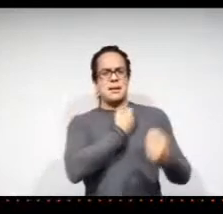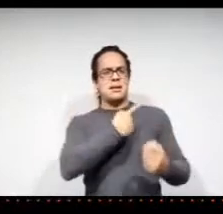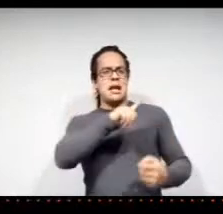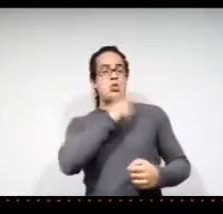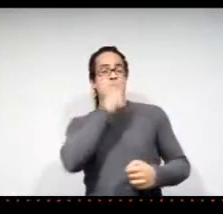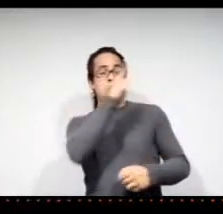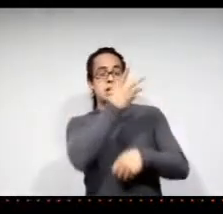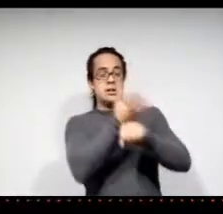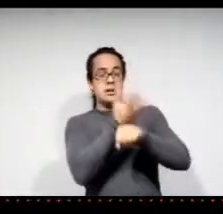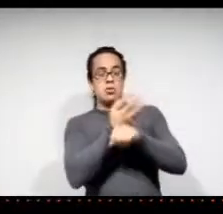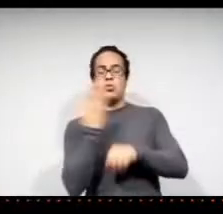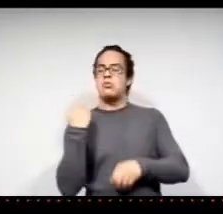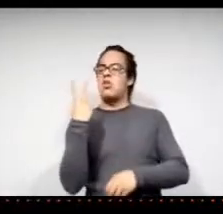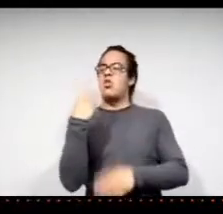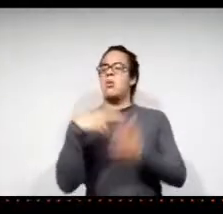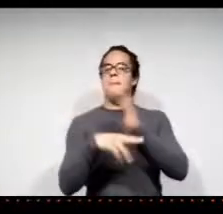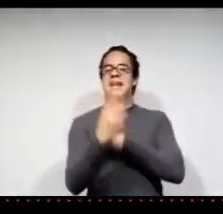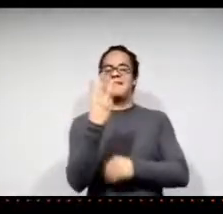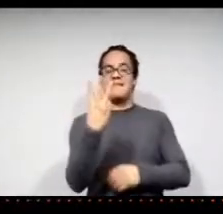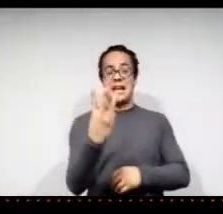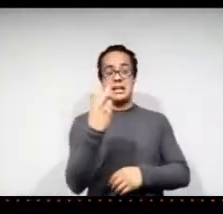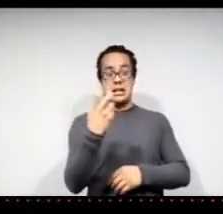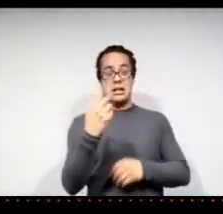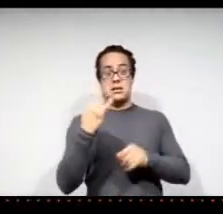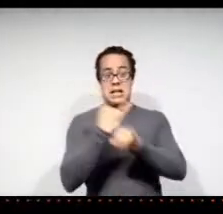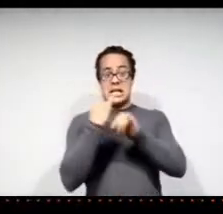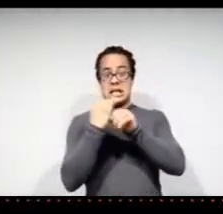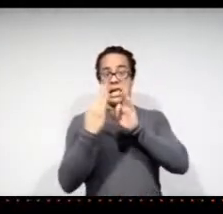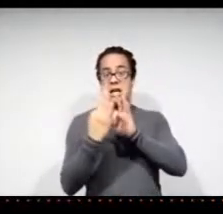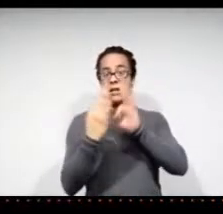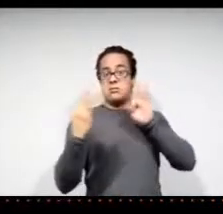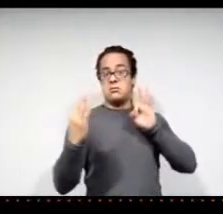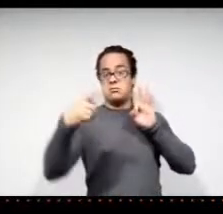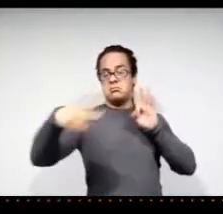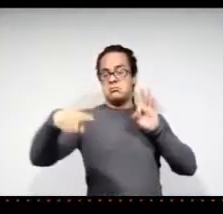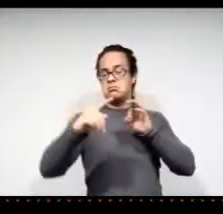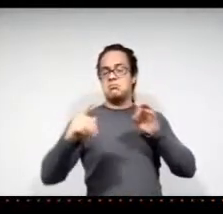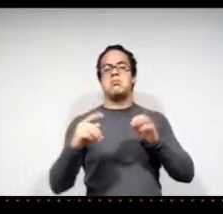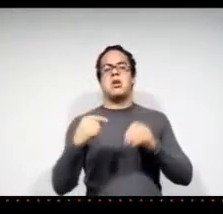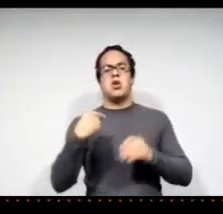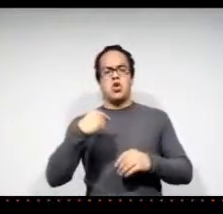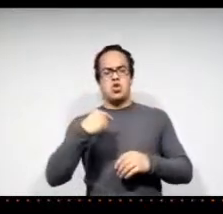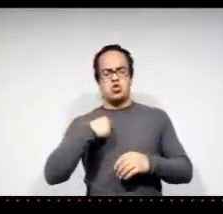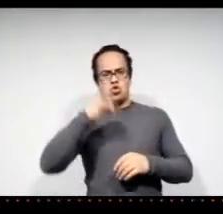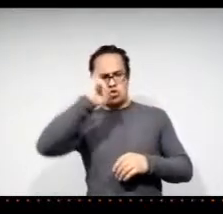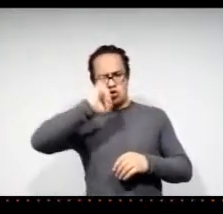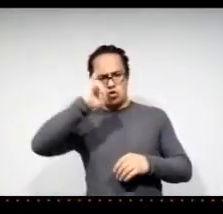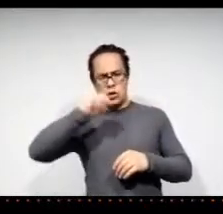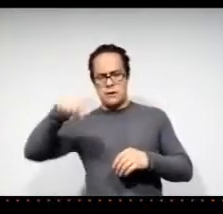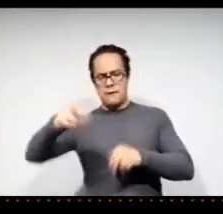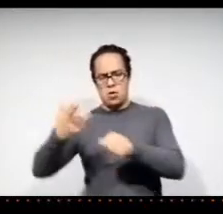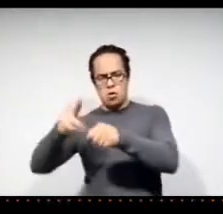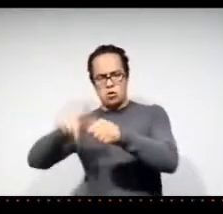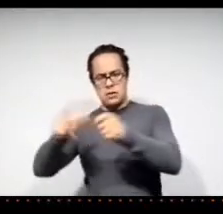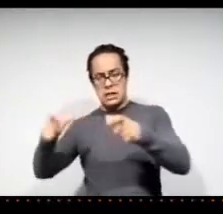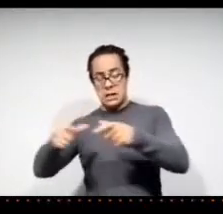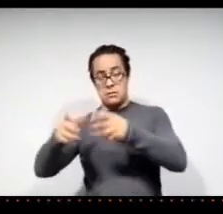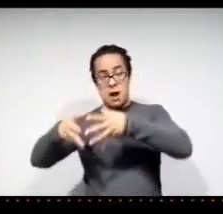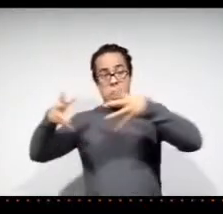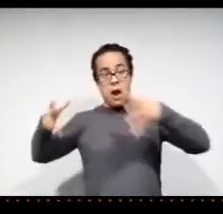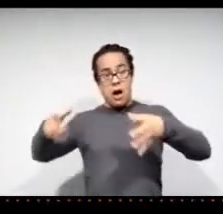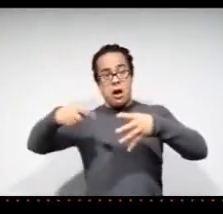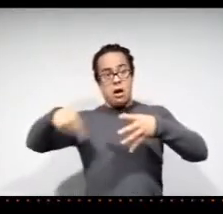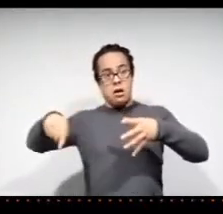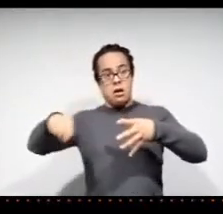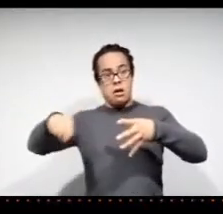año 2003. Fue totalmente a distancia, asincrónica. Yo era jefe de terapia intensiva de niños de un hospital grande. Fue